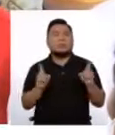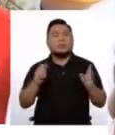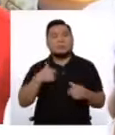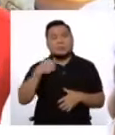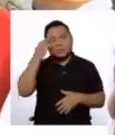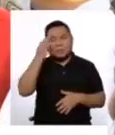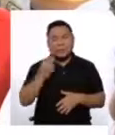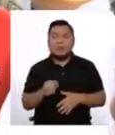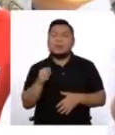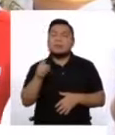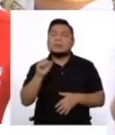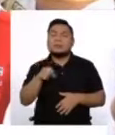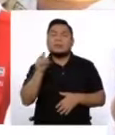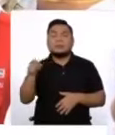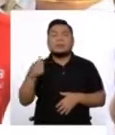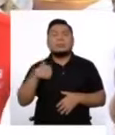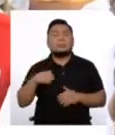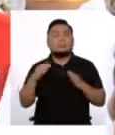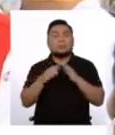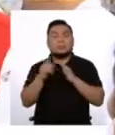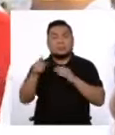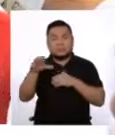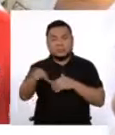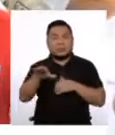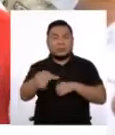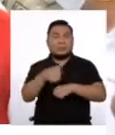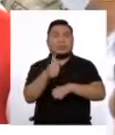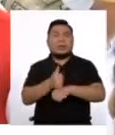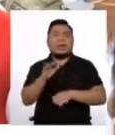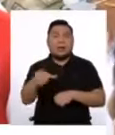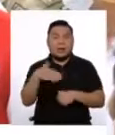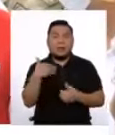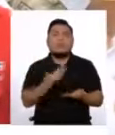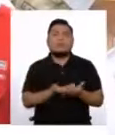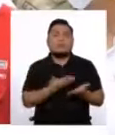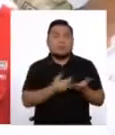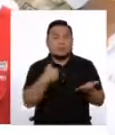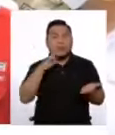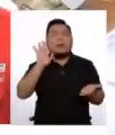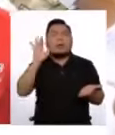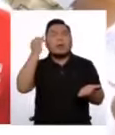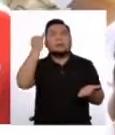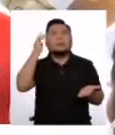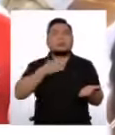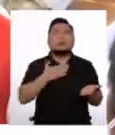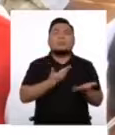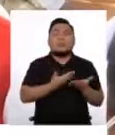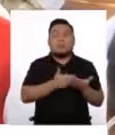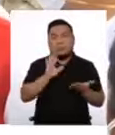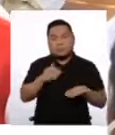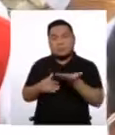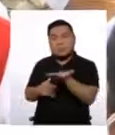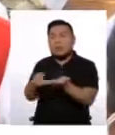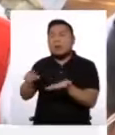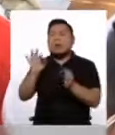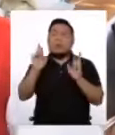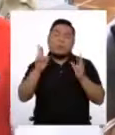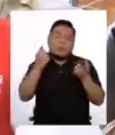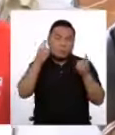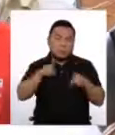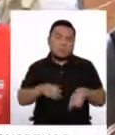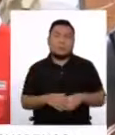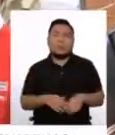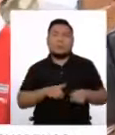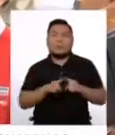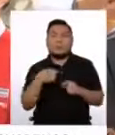que ya de parte de la municipalidad del distrito de Santanita hay una propuesta viable y esperemos que, bueno, lleguemos a un buen acuerdo. Lo he dicho